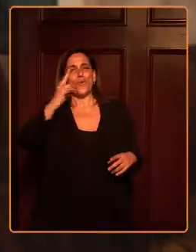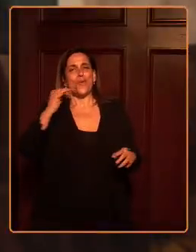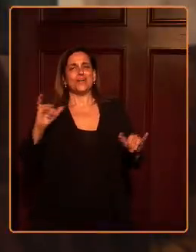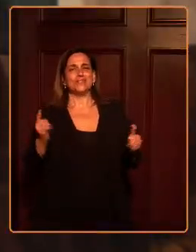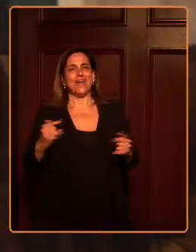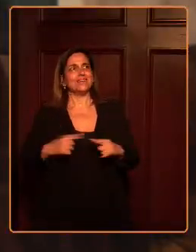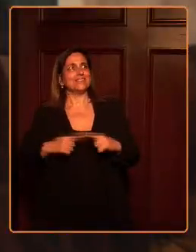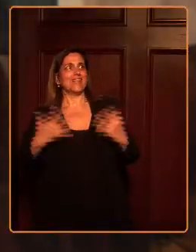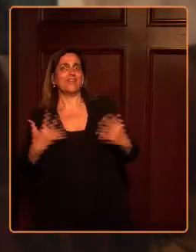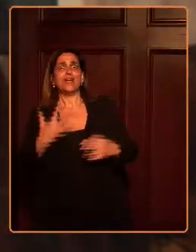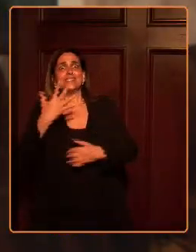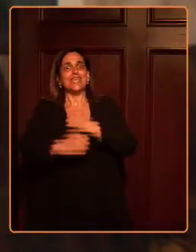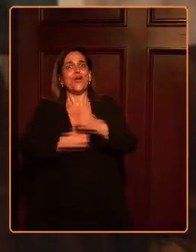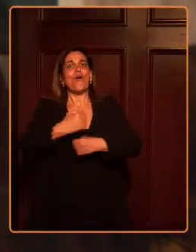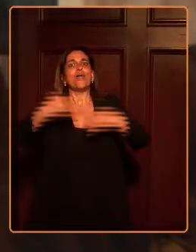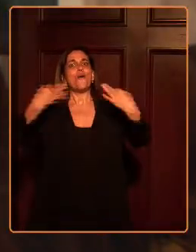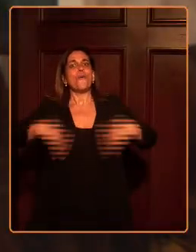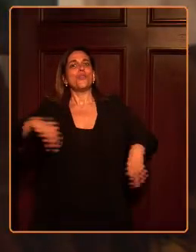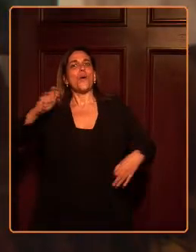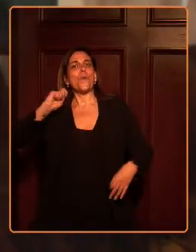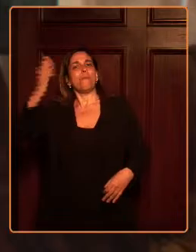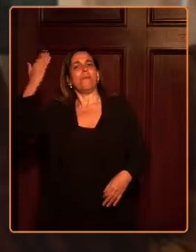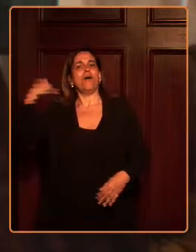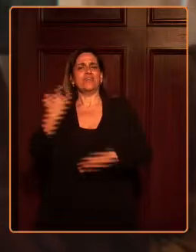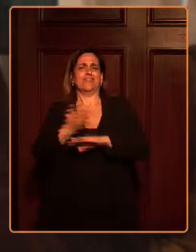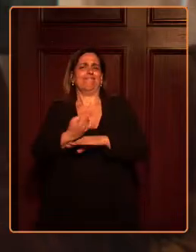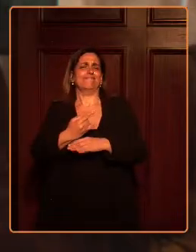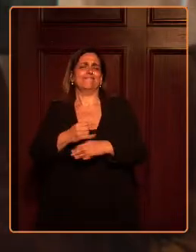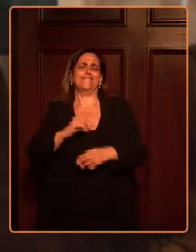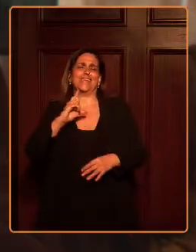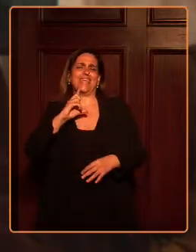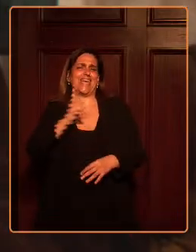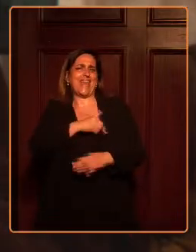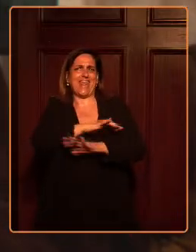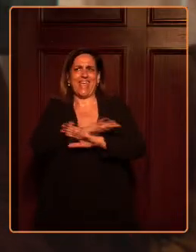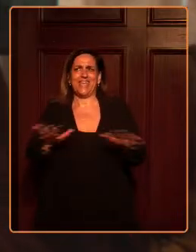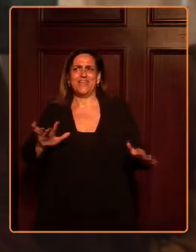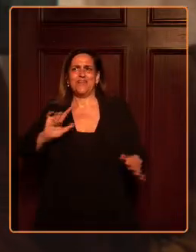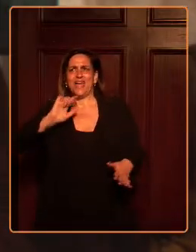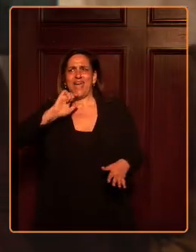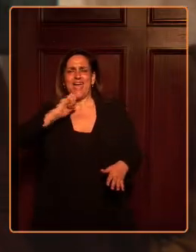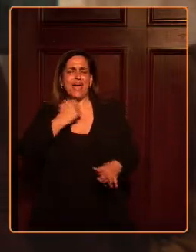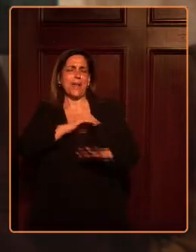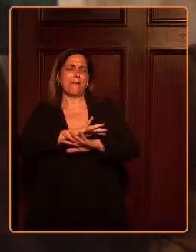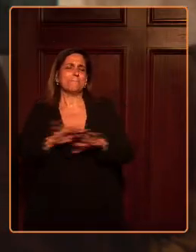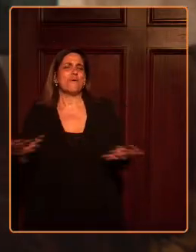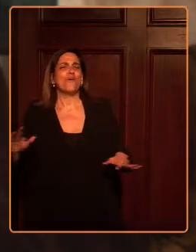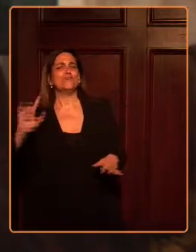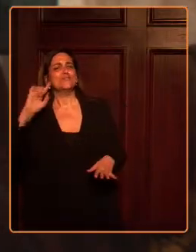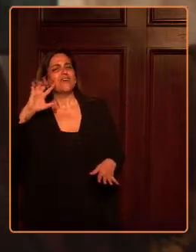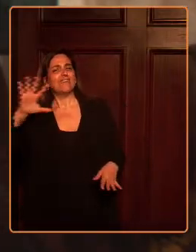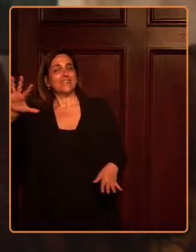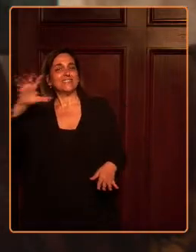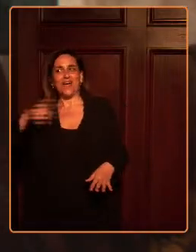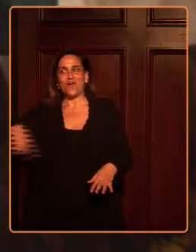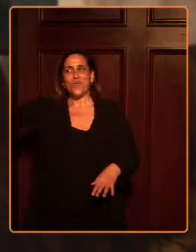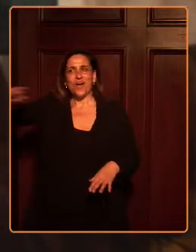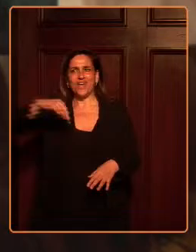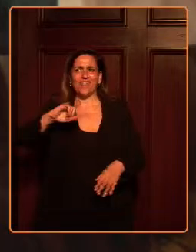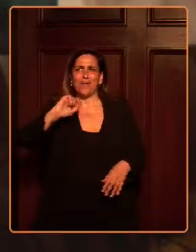celebración de los 5 años. Que fue increíble, ¿no? No sé si alguno de ustedes seguro se acuerdan, se